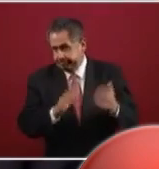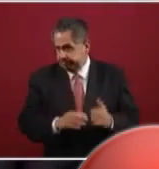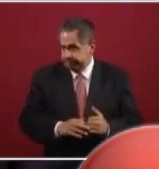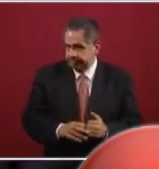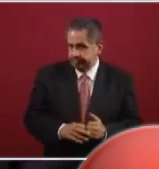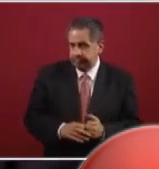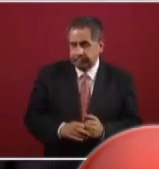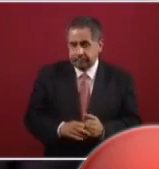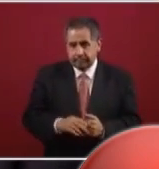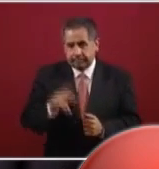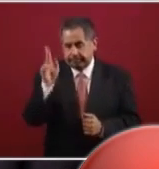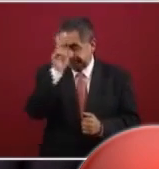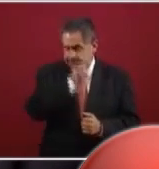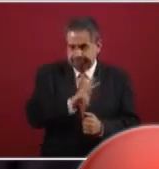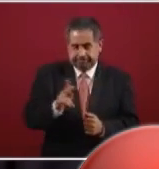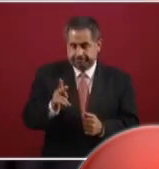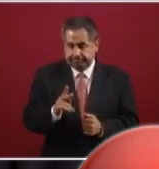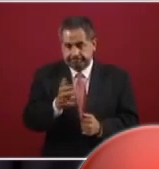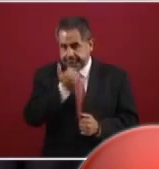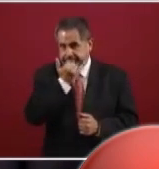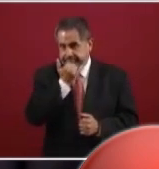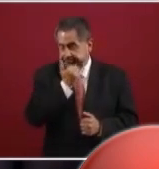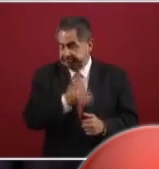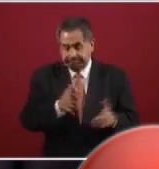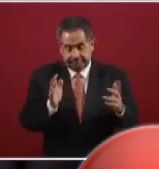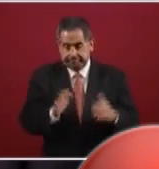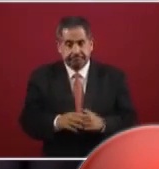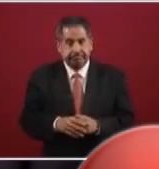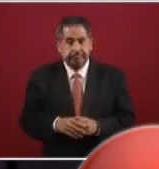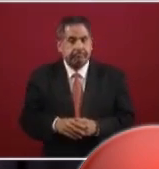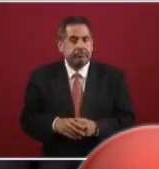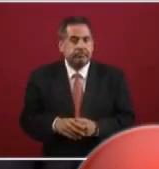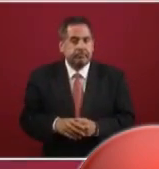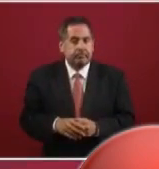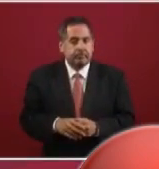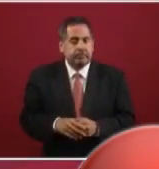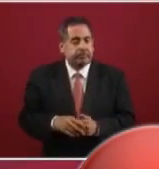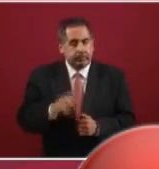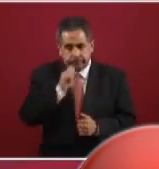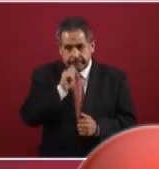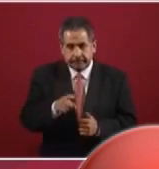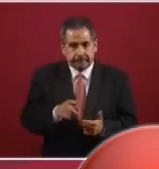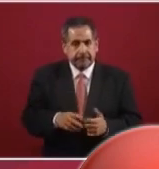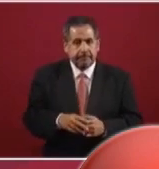por esta tragedia. También hay que